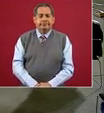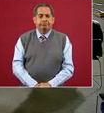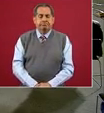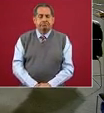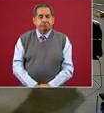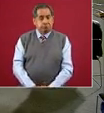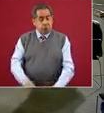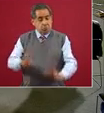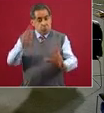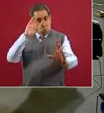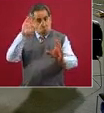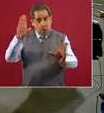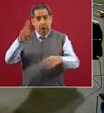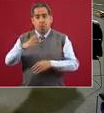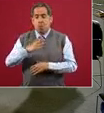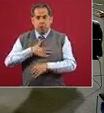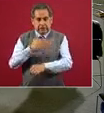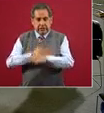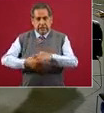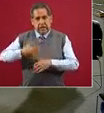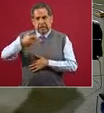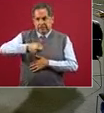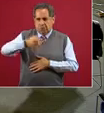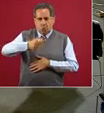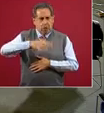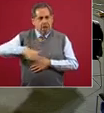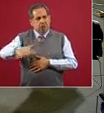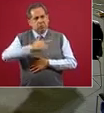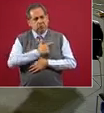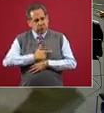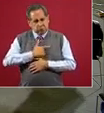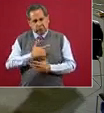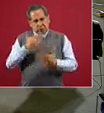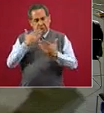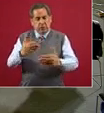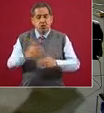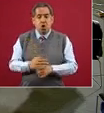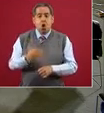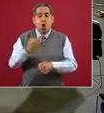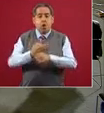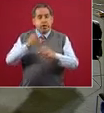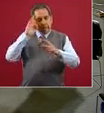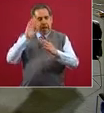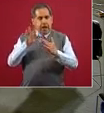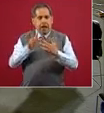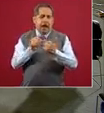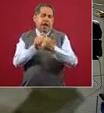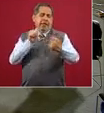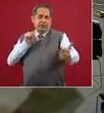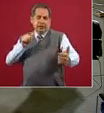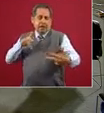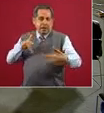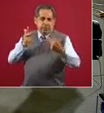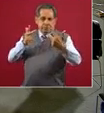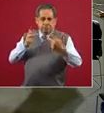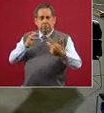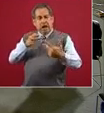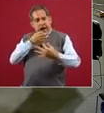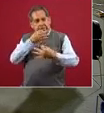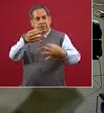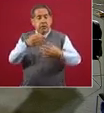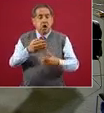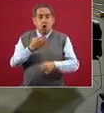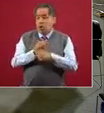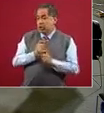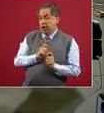Hola, buenas tardes, es un gusto saludarlas y saludarlos. Ahora es un saludo a distancia. Hoy les acompañará,